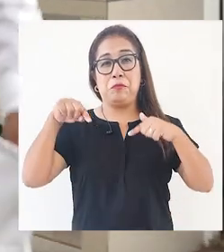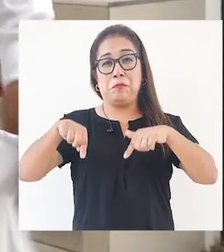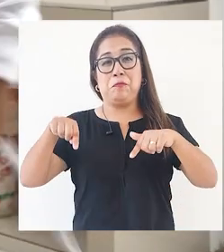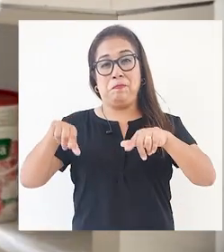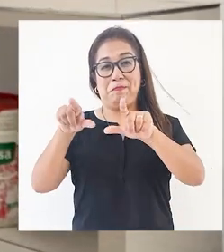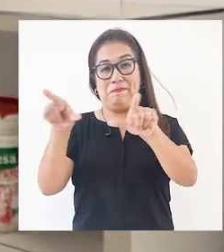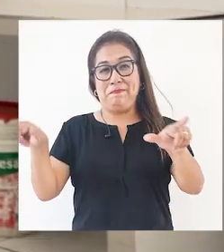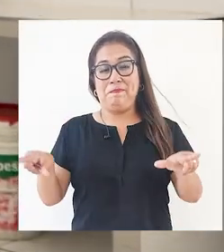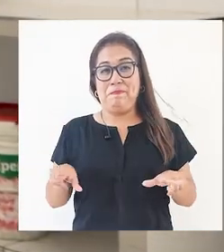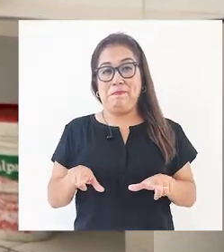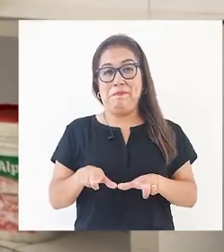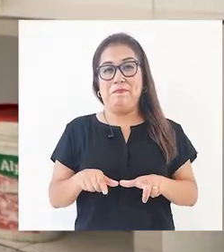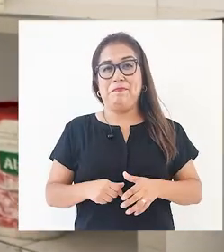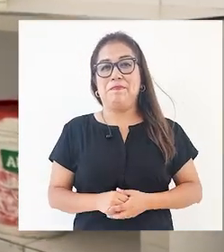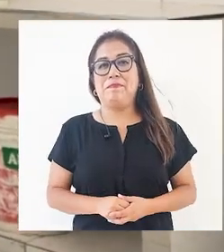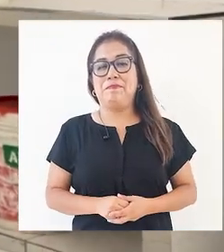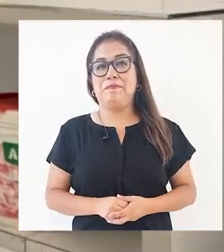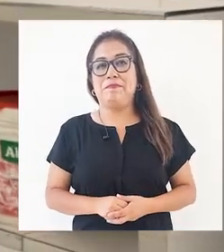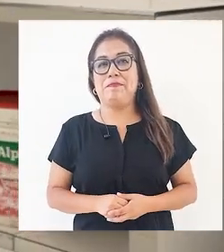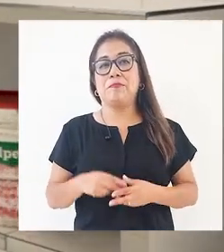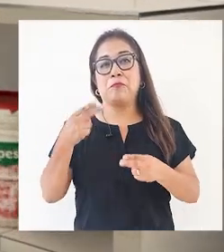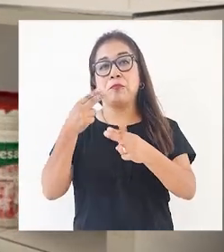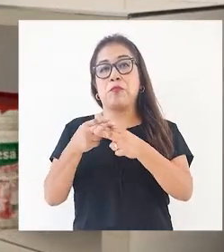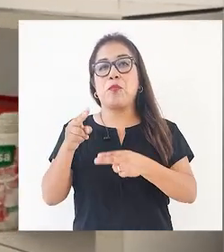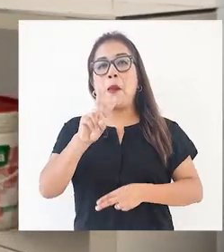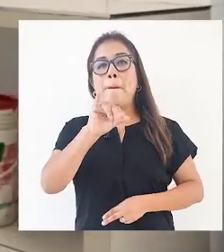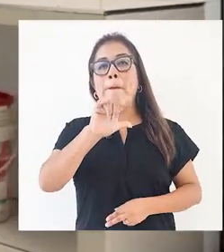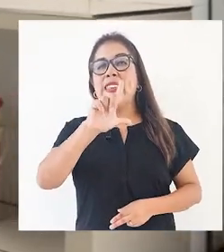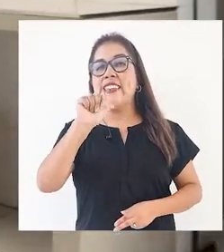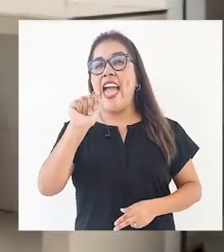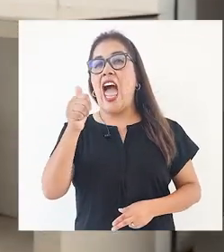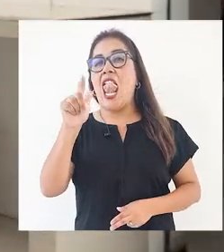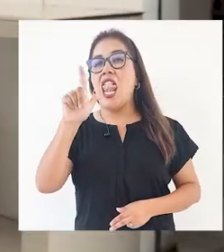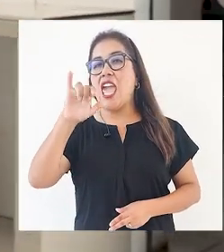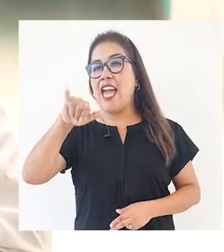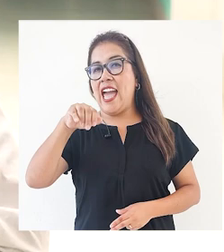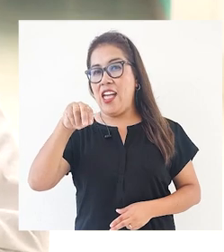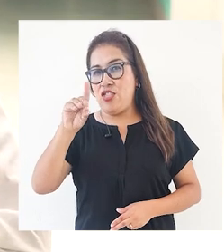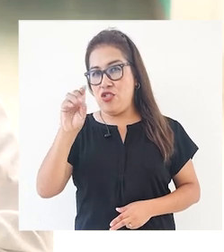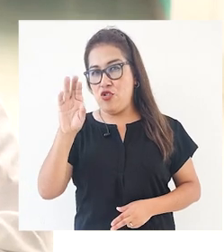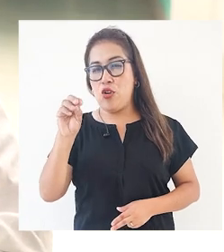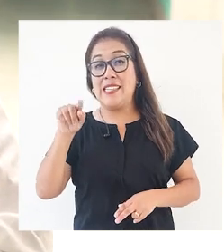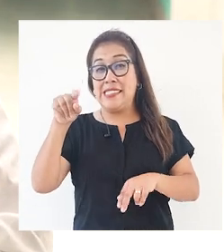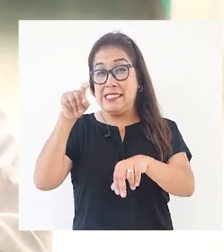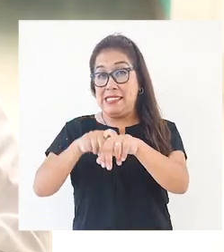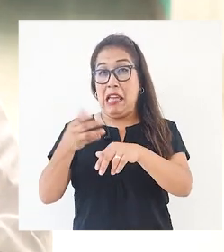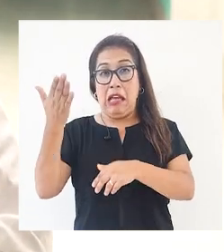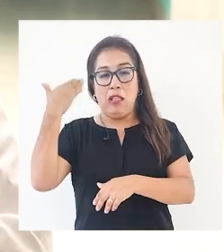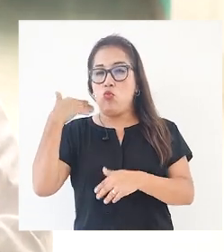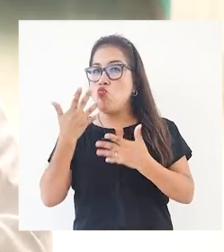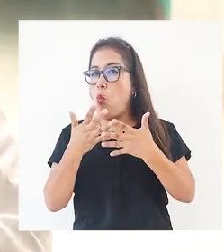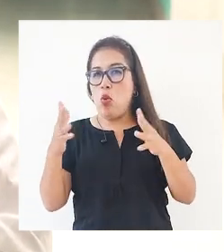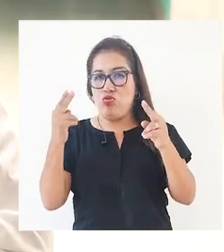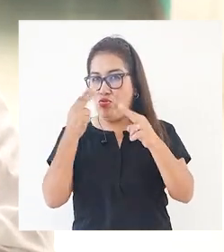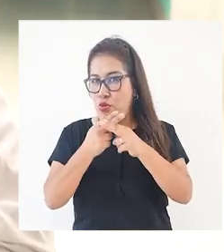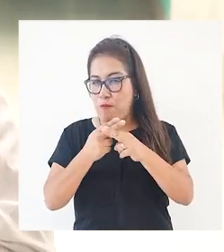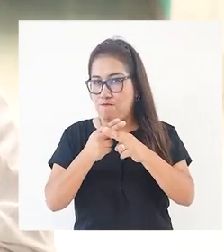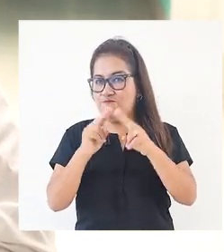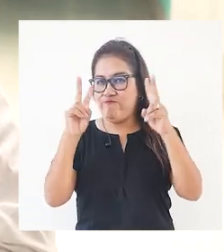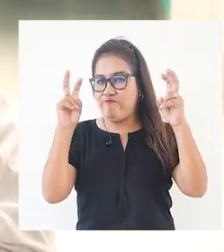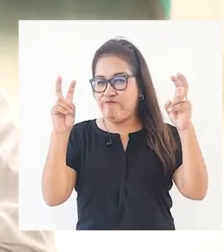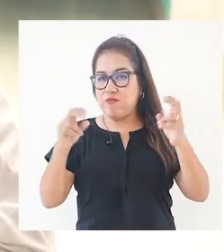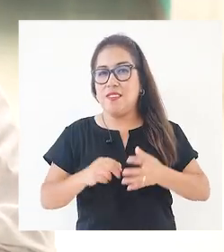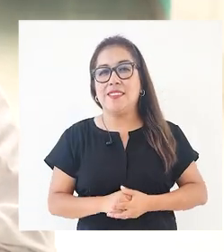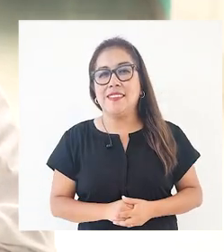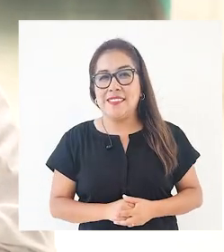Yo llevo acá lo que ahora se llama Vía Alejandro. En ese tiempo no tenía nombre,